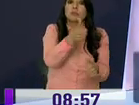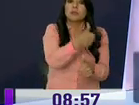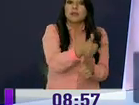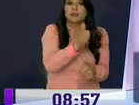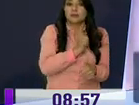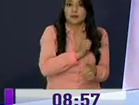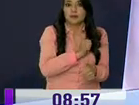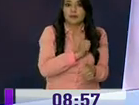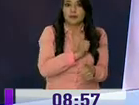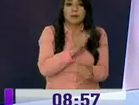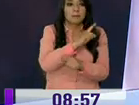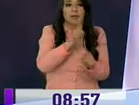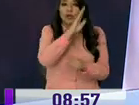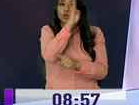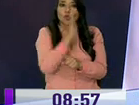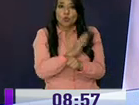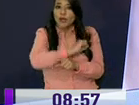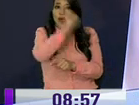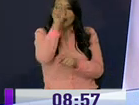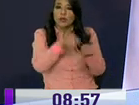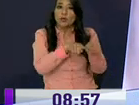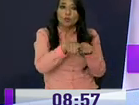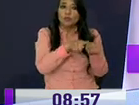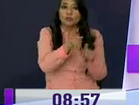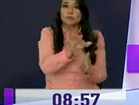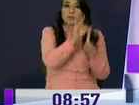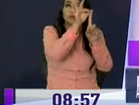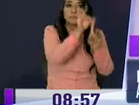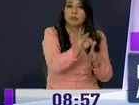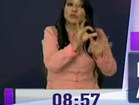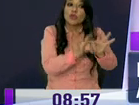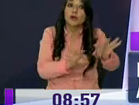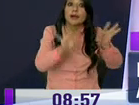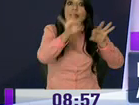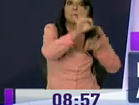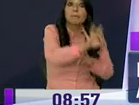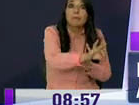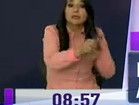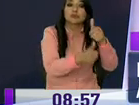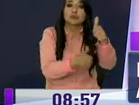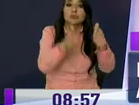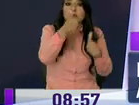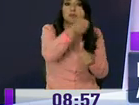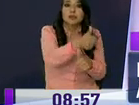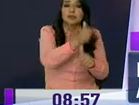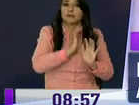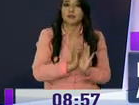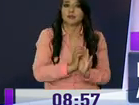nunca ganaron un concurso como principales, sino que reemplazaron como suplentes a la